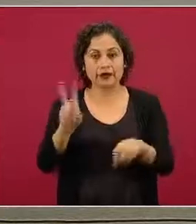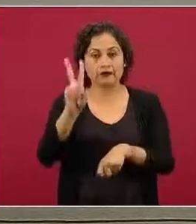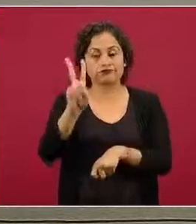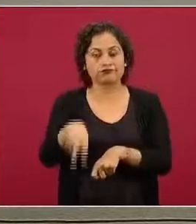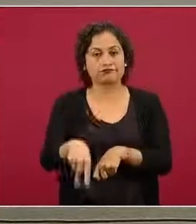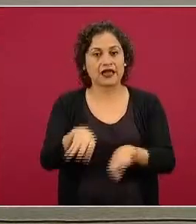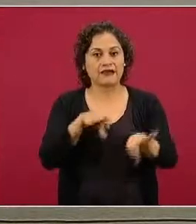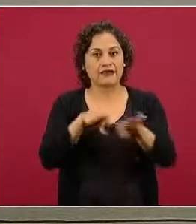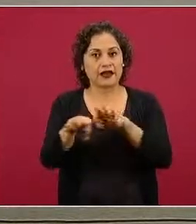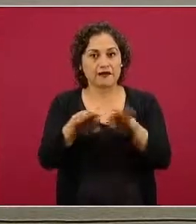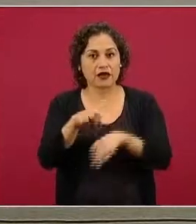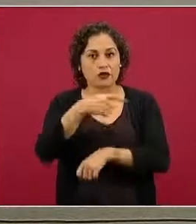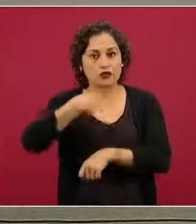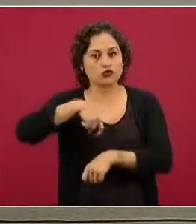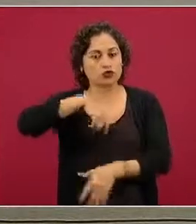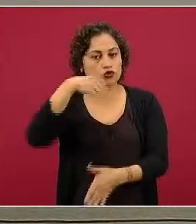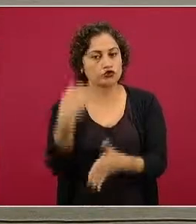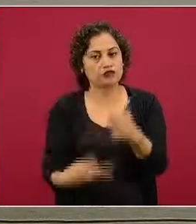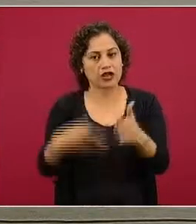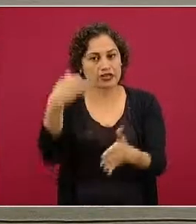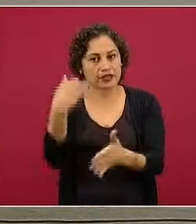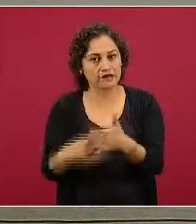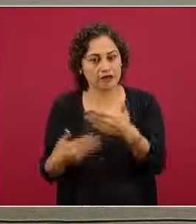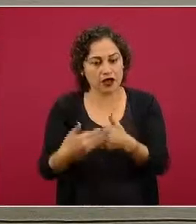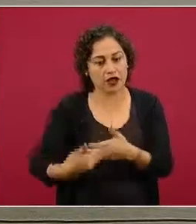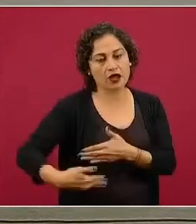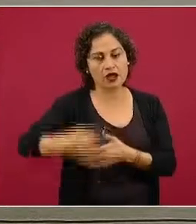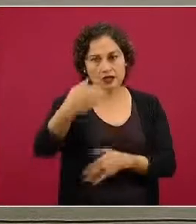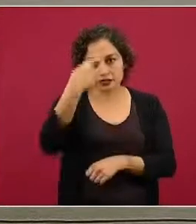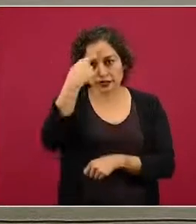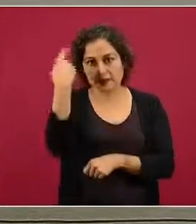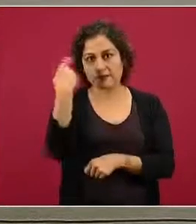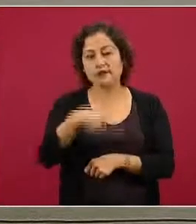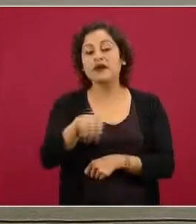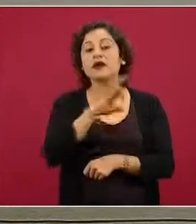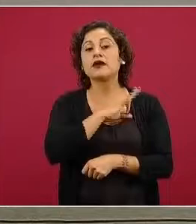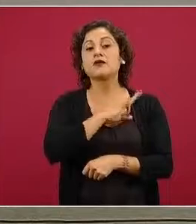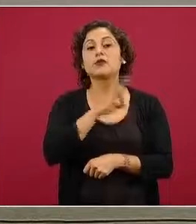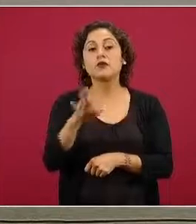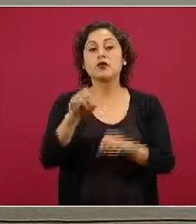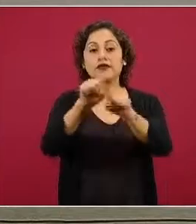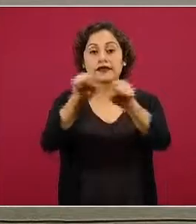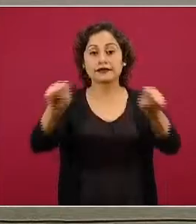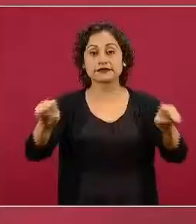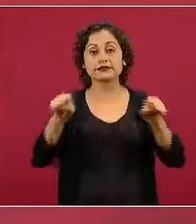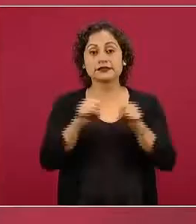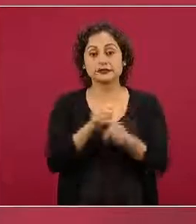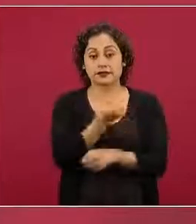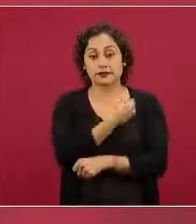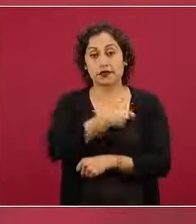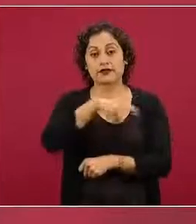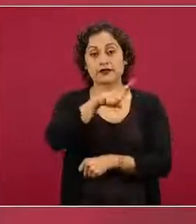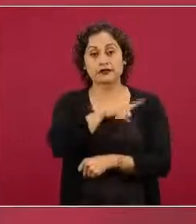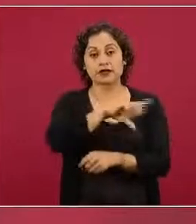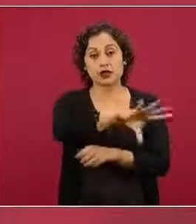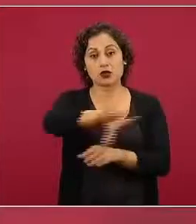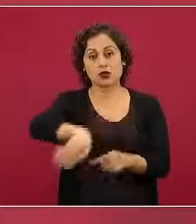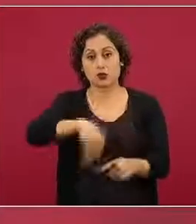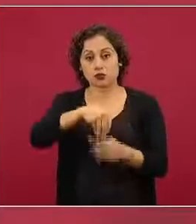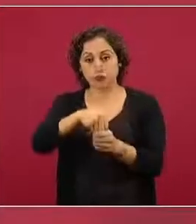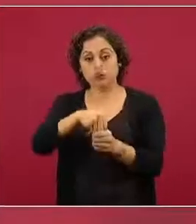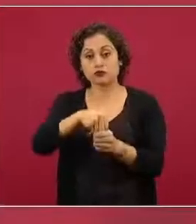trabajo que tenemos enfrente para poder generar un sistema de salud inclusivo